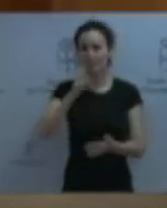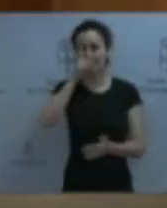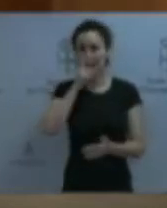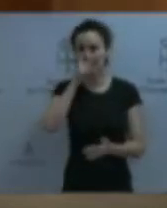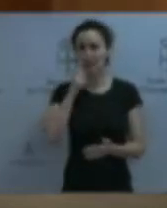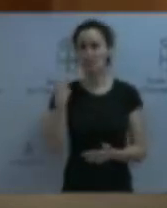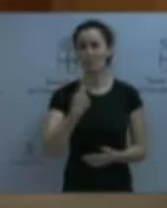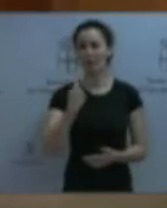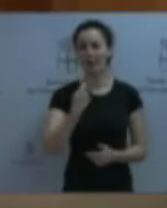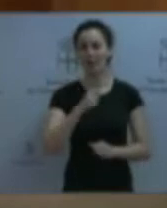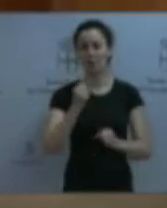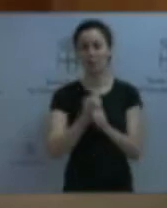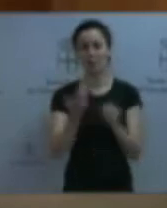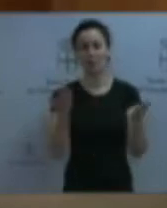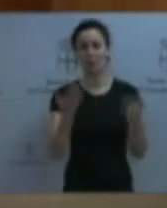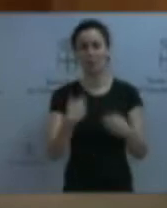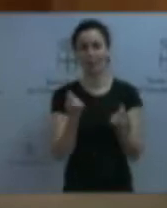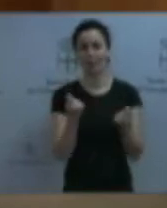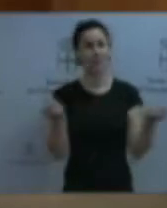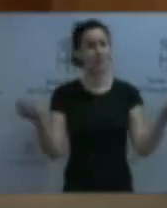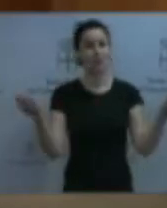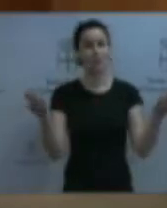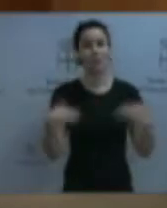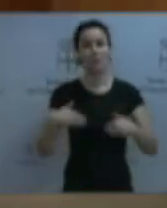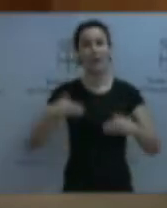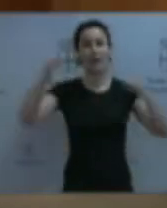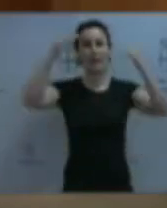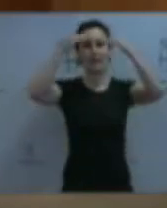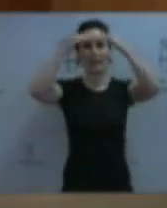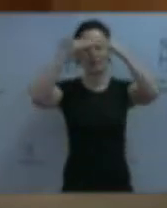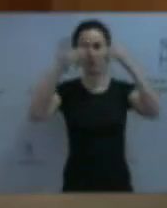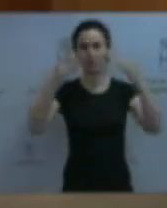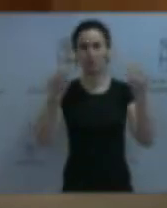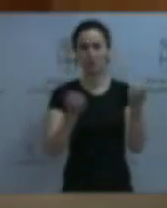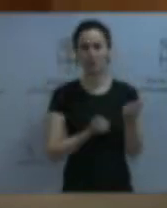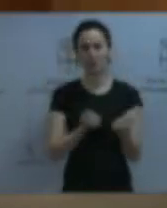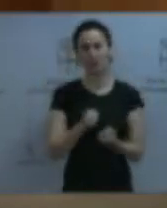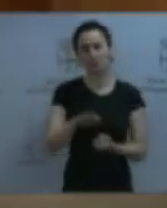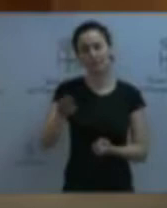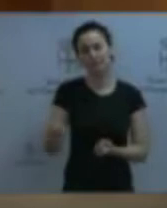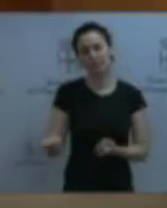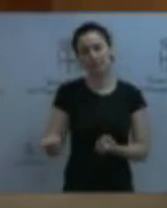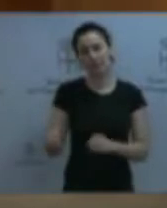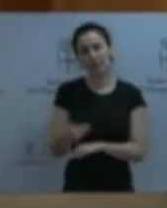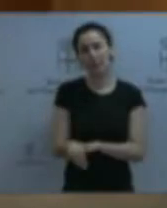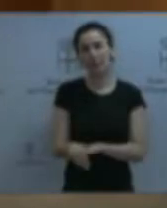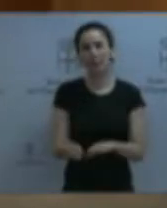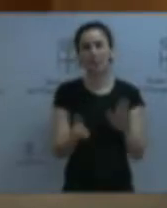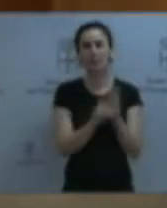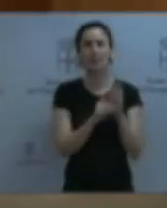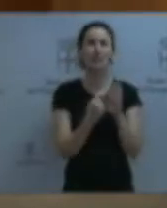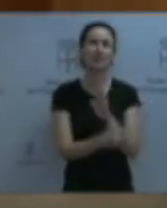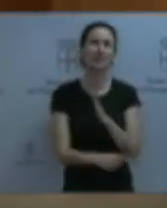quedes sin trabajo, no tengas ningún recurso económico y el único techo que tengas sea el de un coche aparcado en la calle, no viene en el decreto.